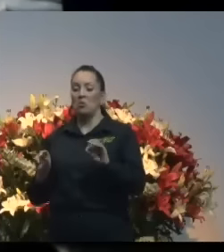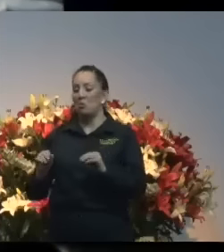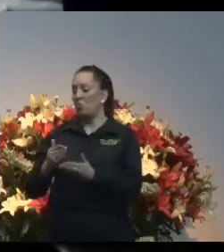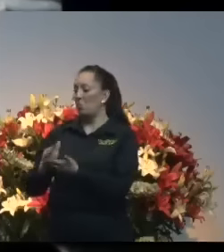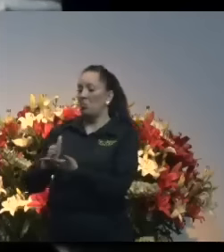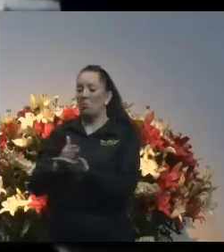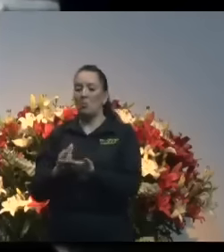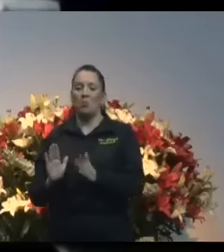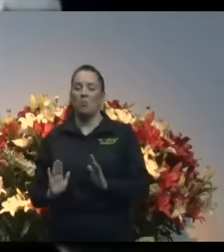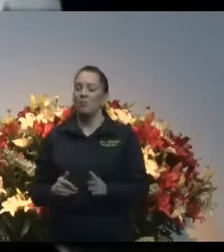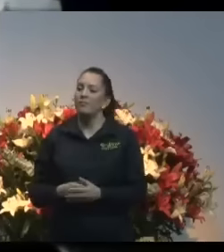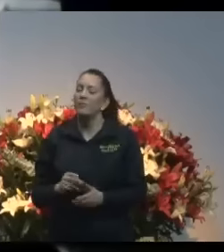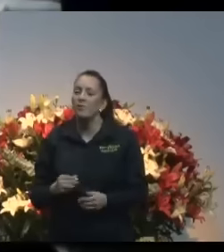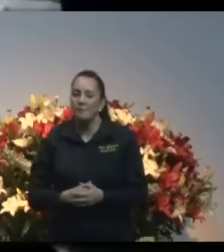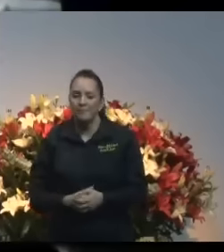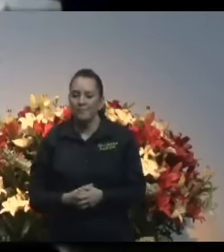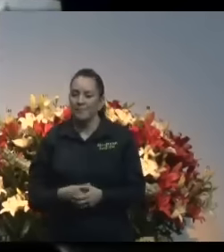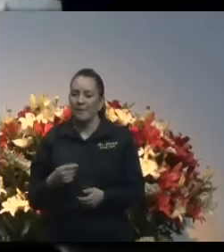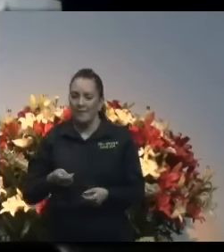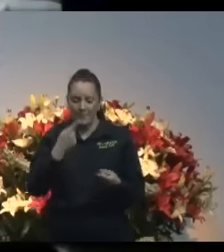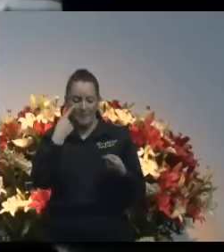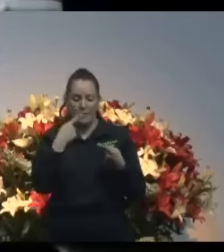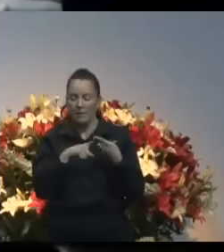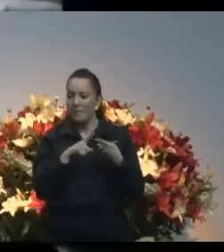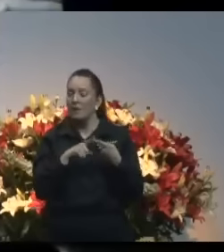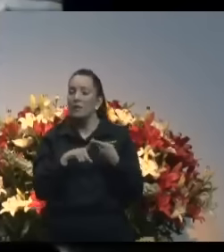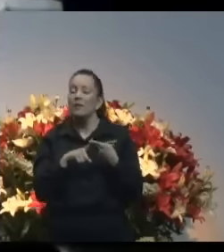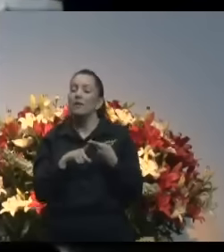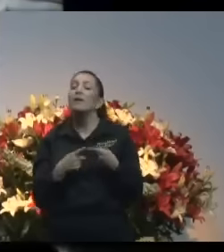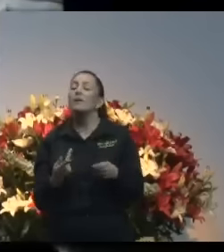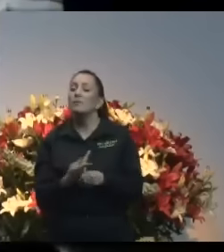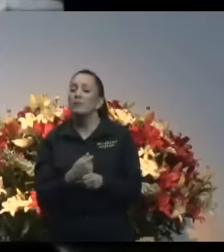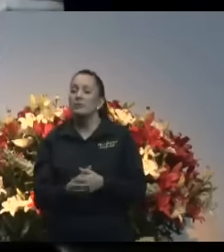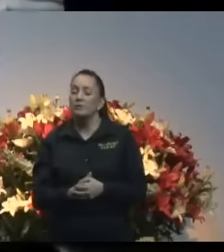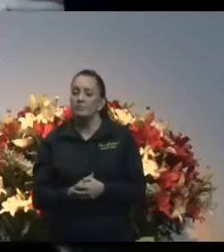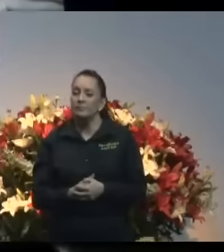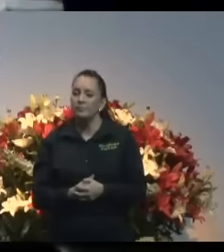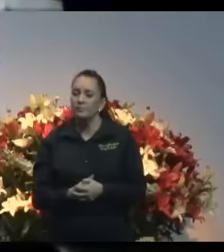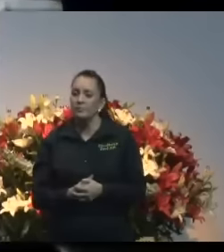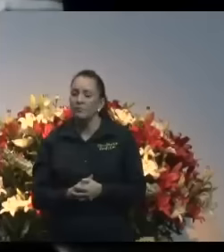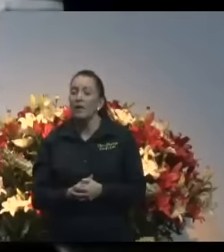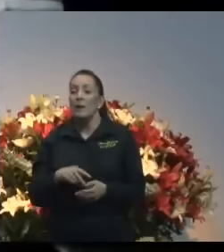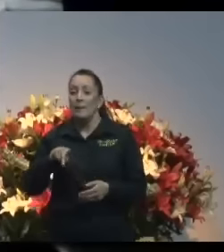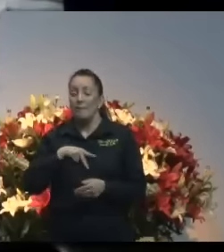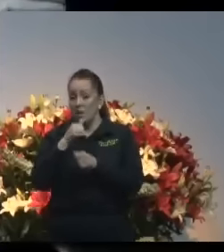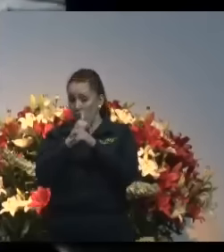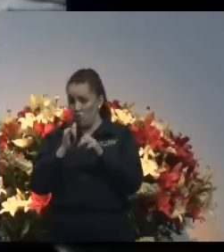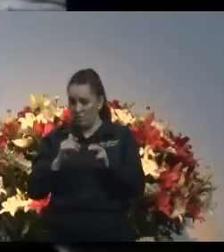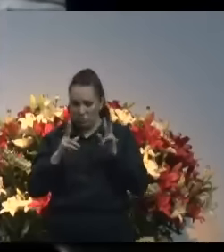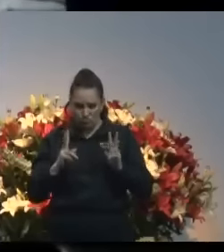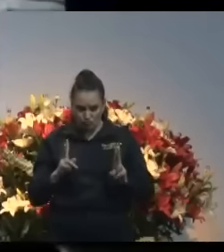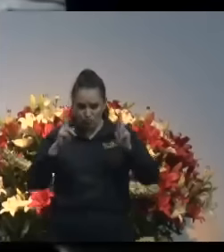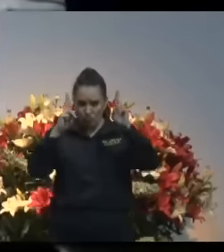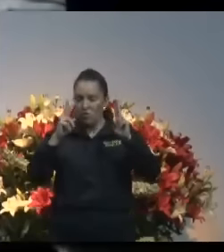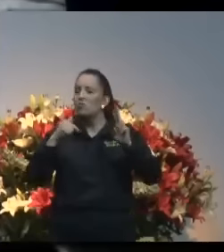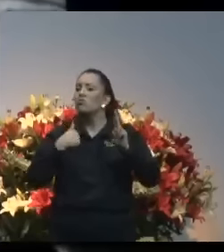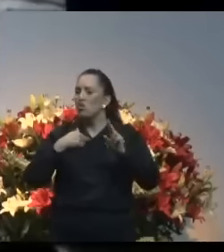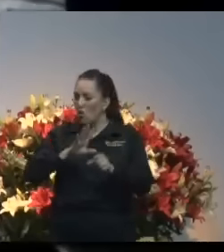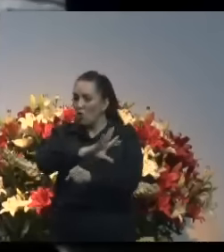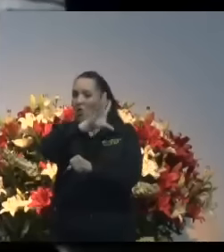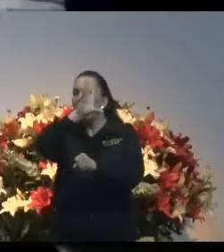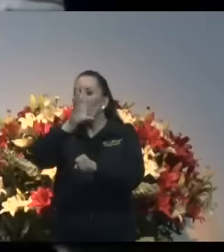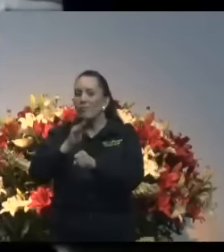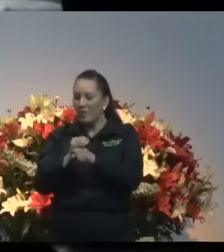falsas. La primera, recortaron una declaración. Me comprometo a mandarte la declaración